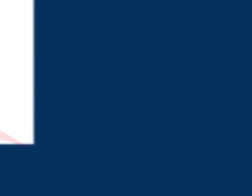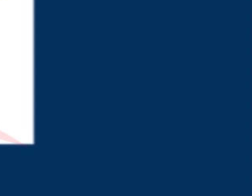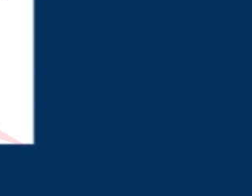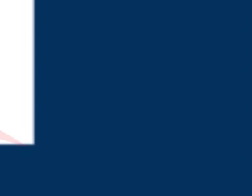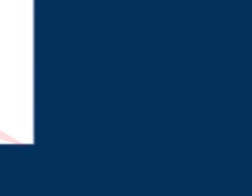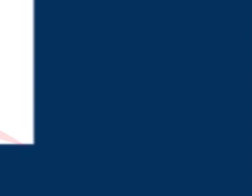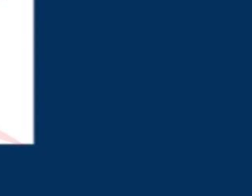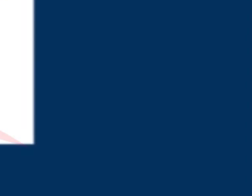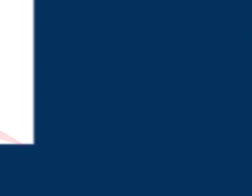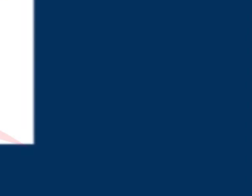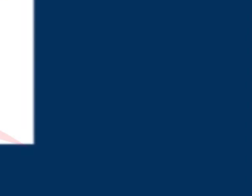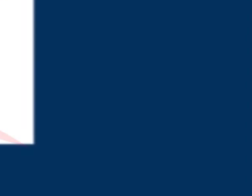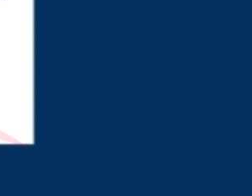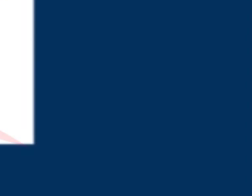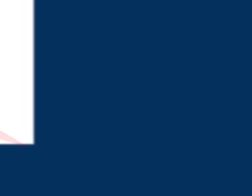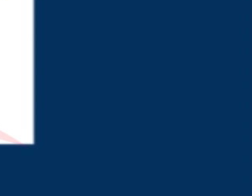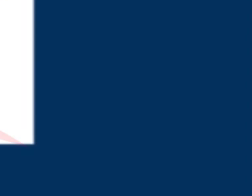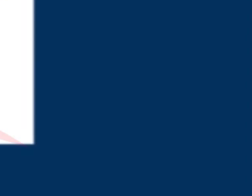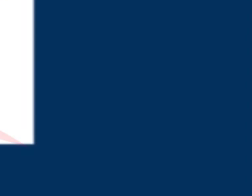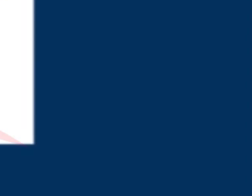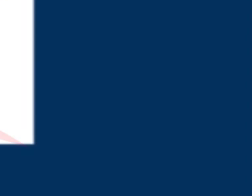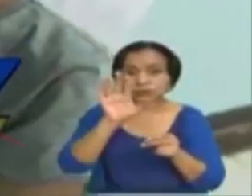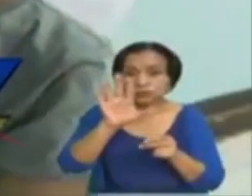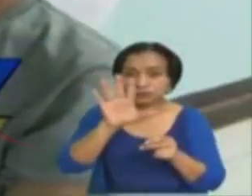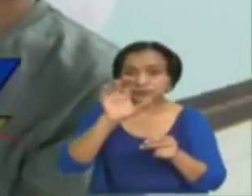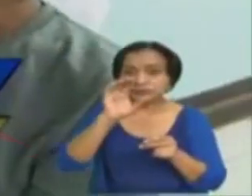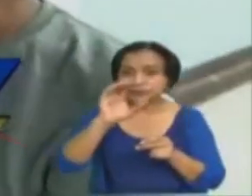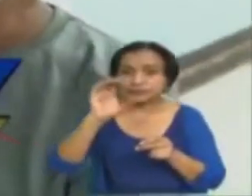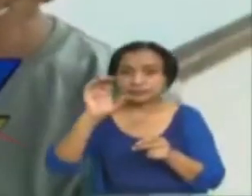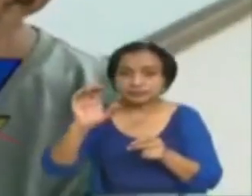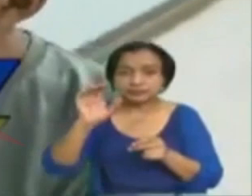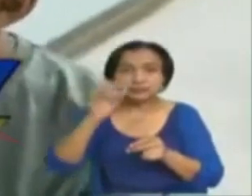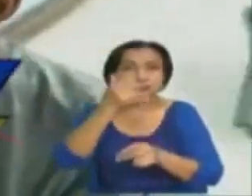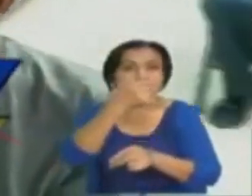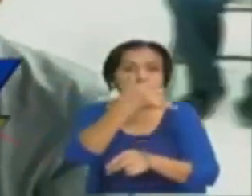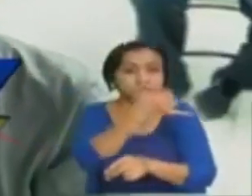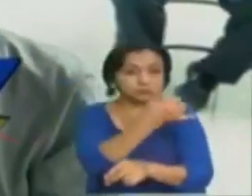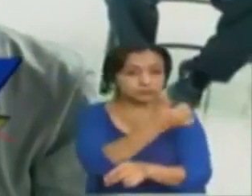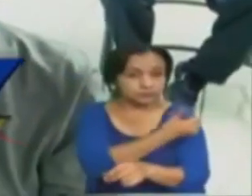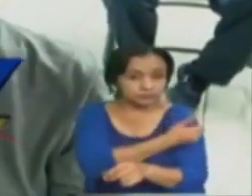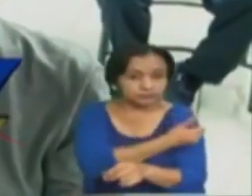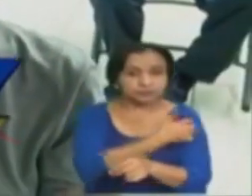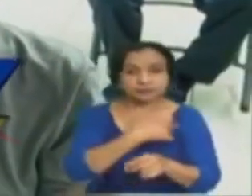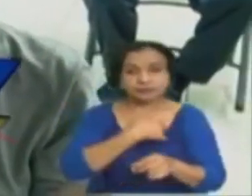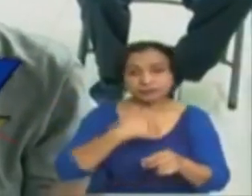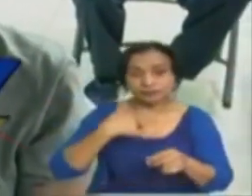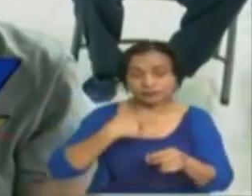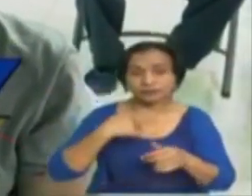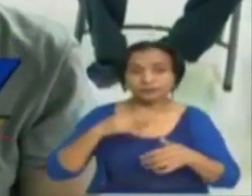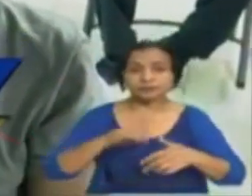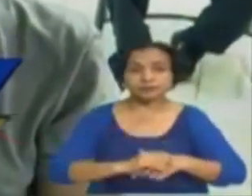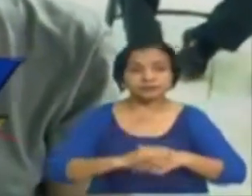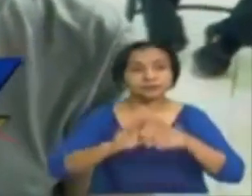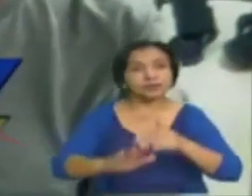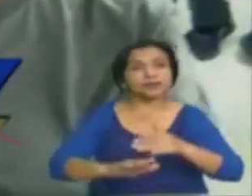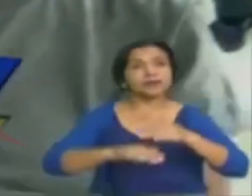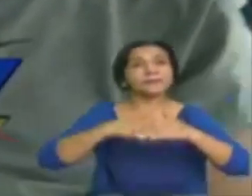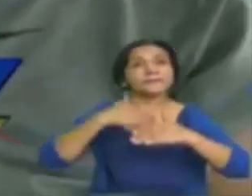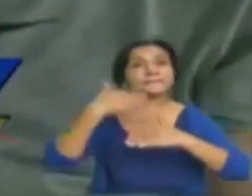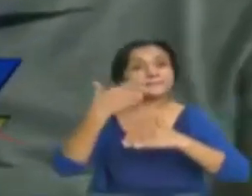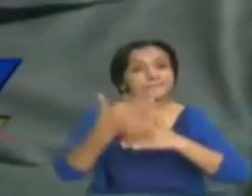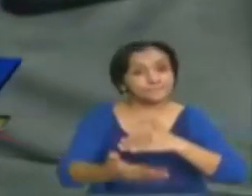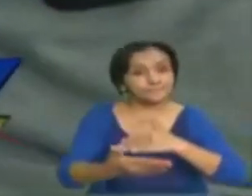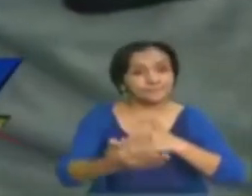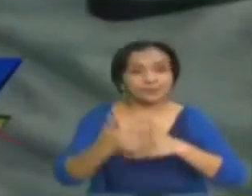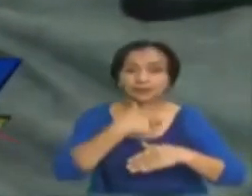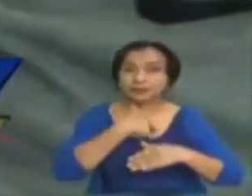o afirmar categóricamente porque siempre puede haber un retraso, pero vamos a tener buenas noticias sobre más llegada de vacunas, Dios